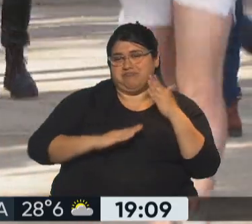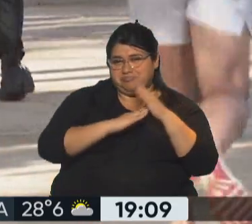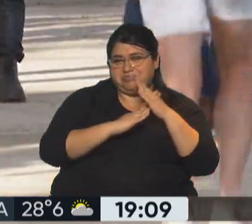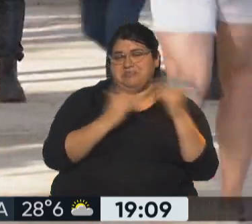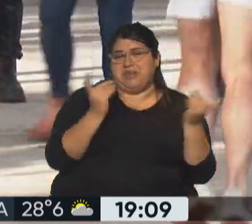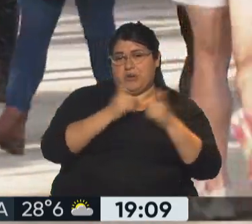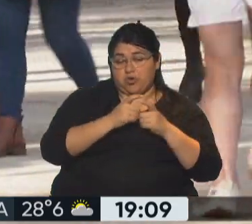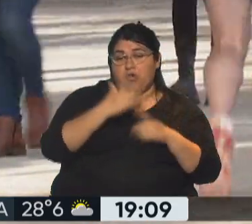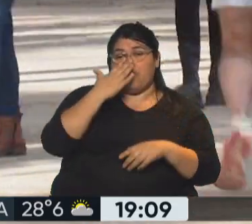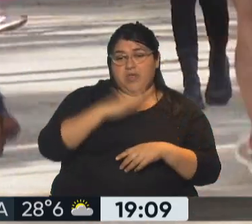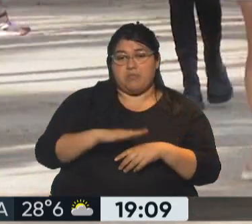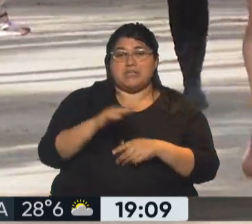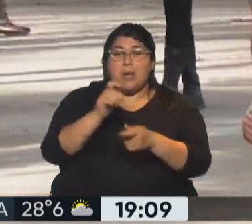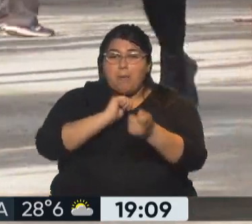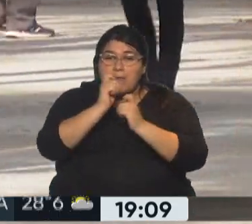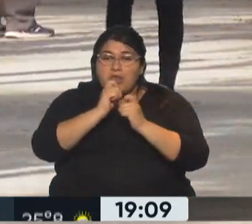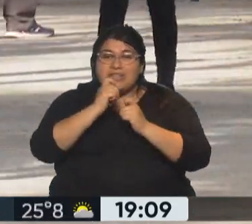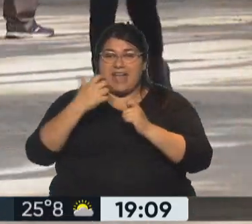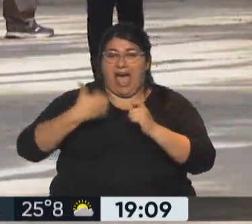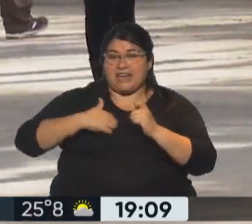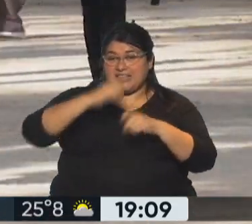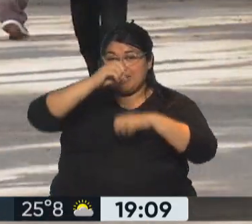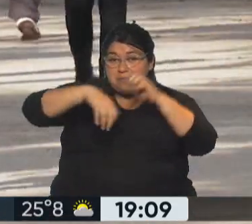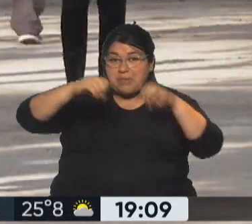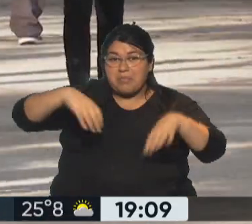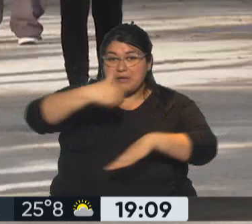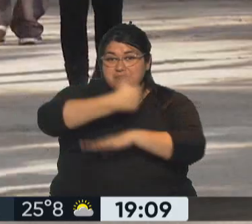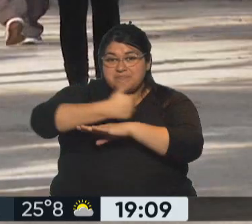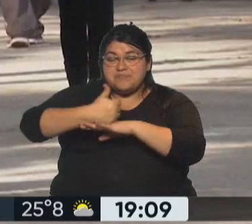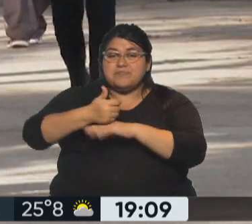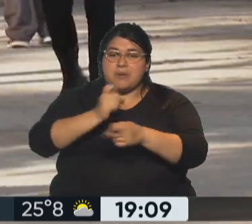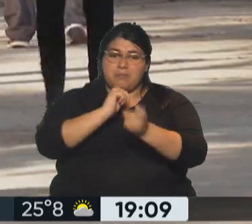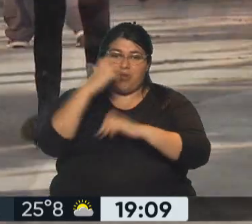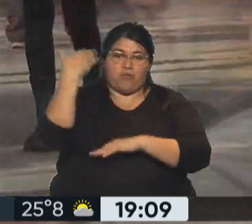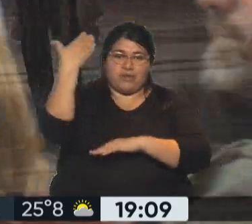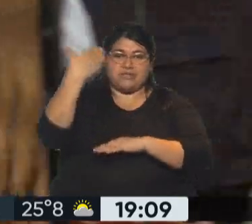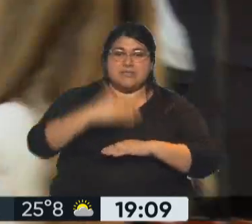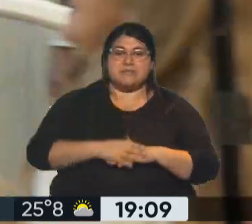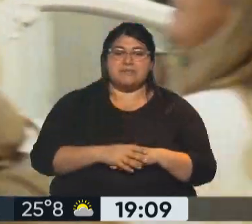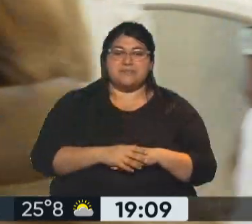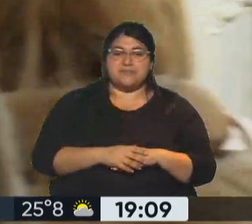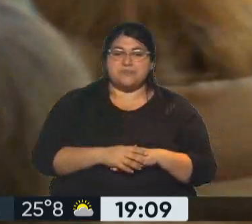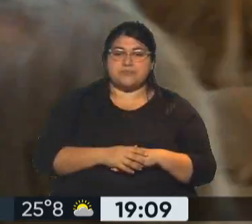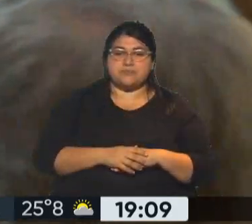prensa con los periodistas argentinos acreditados en París.